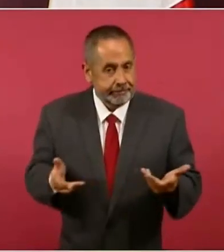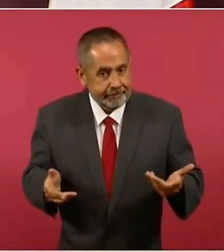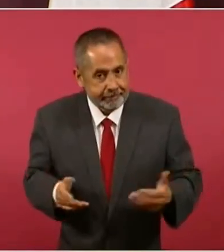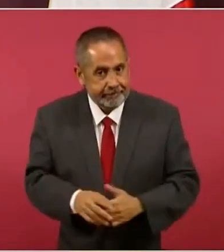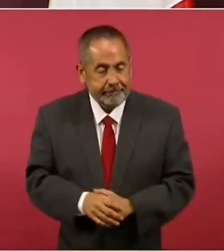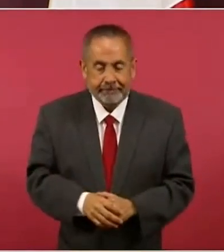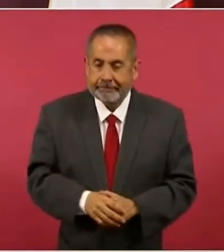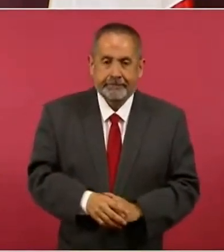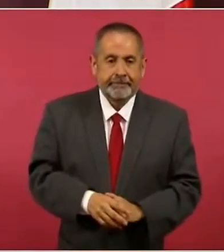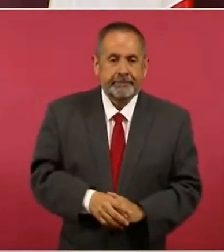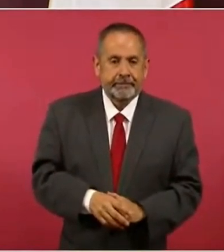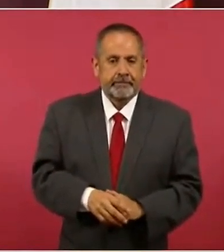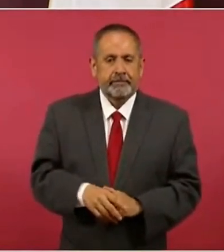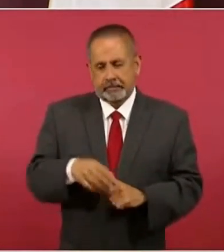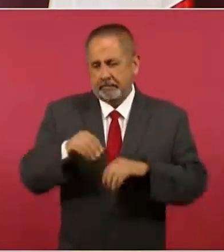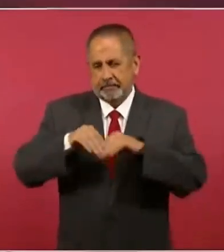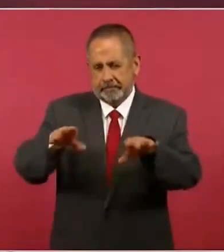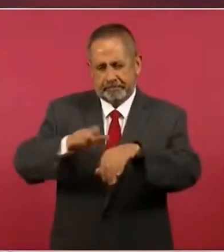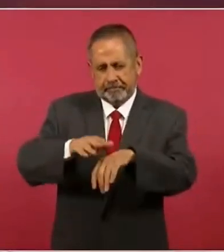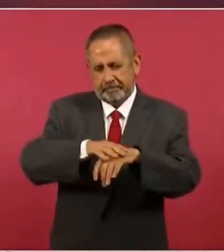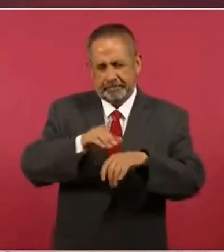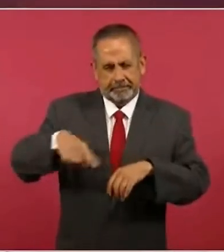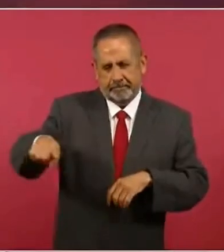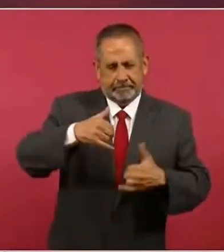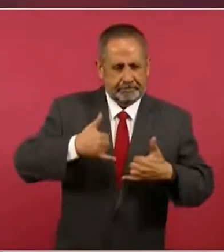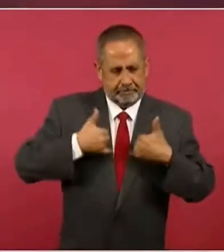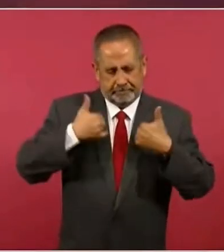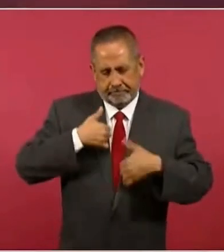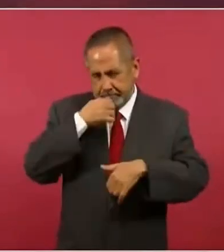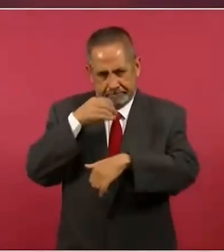hay esto para los jóvenes